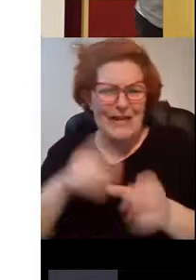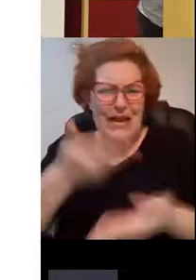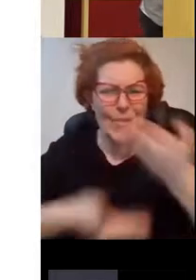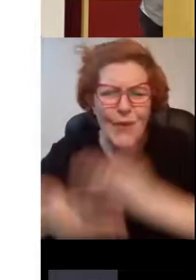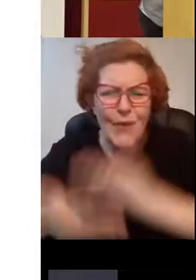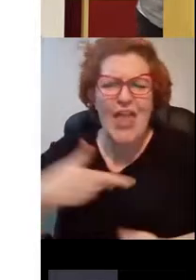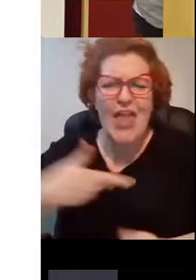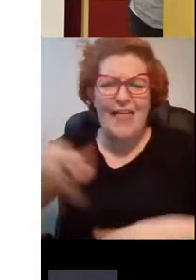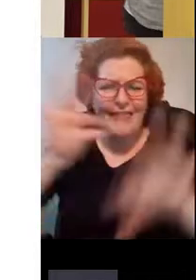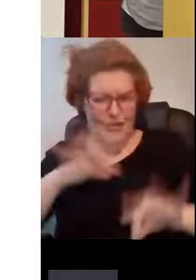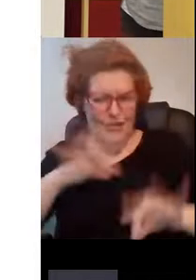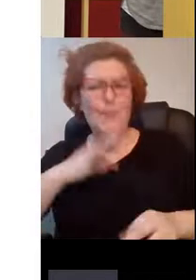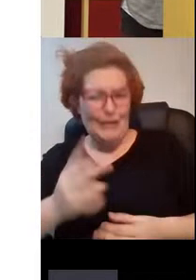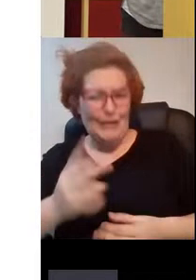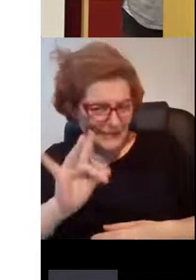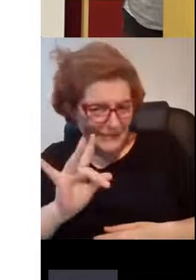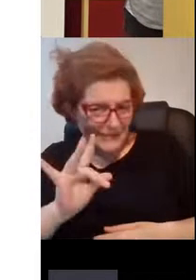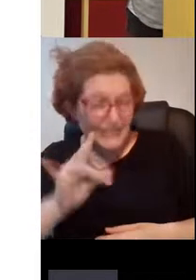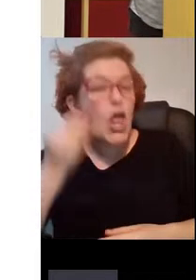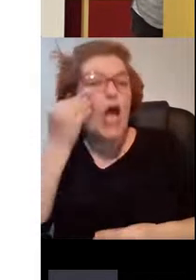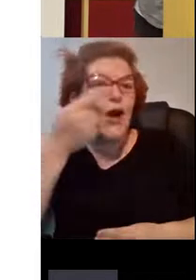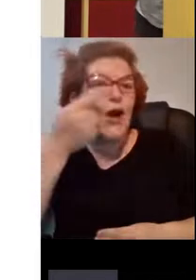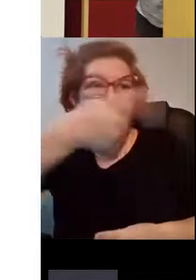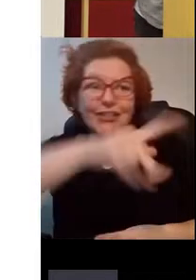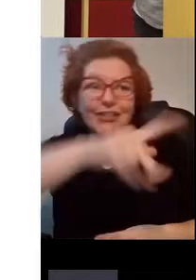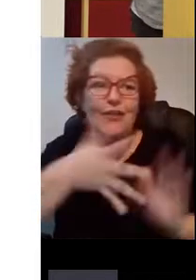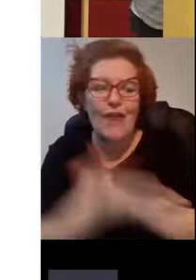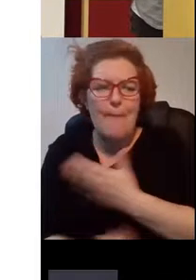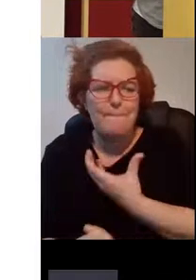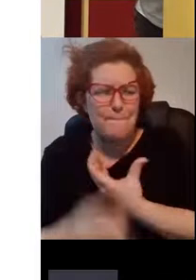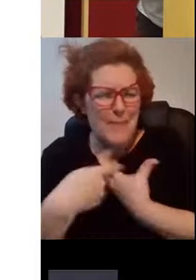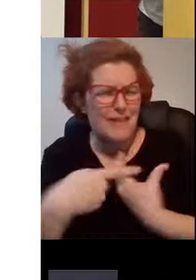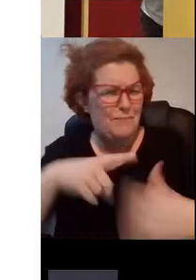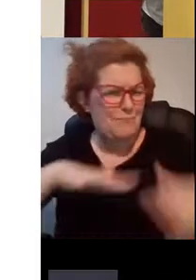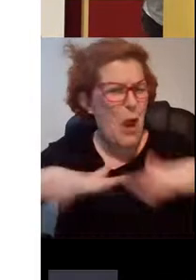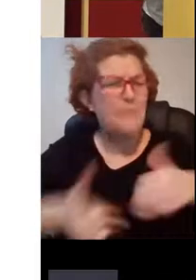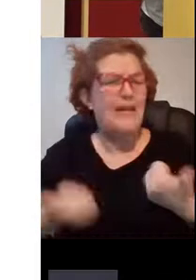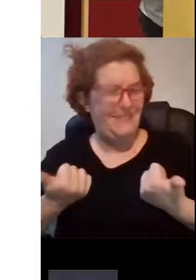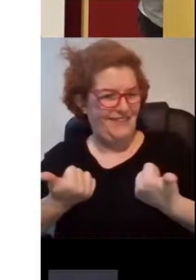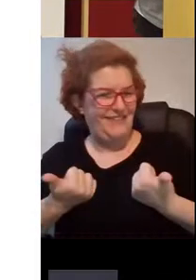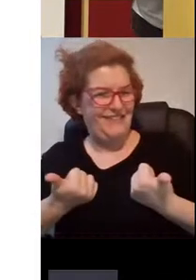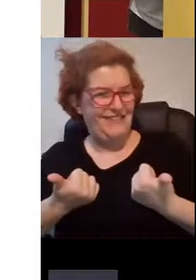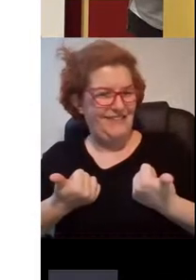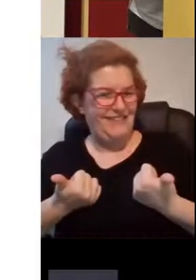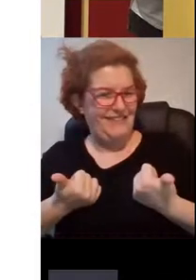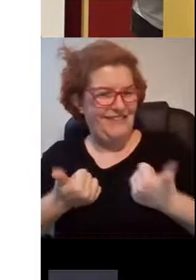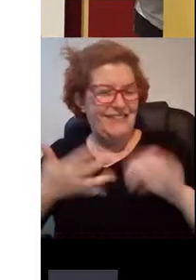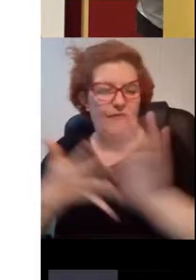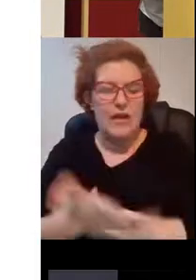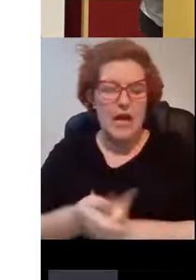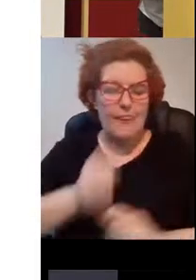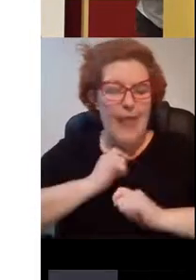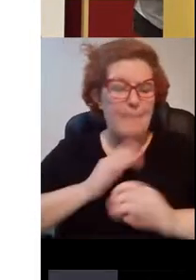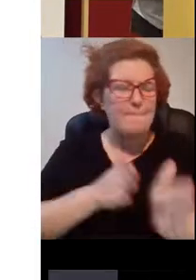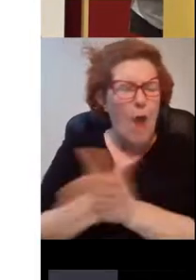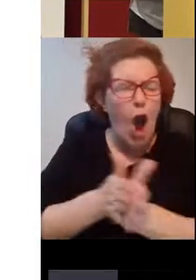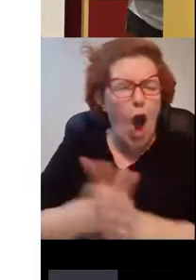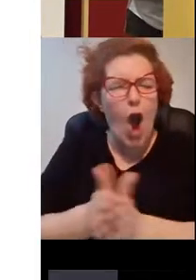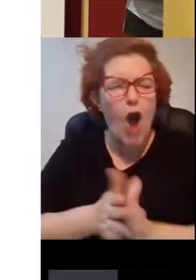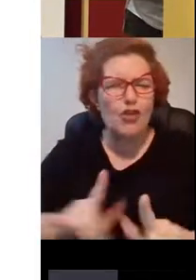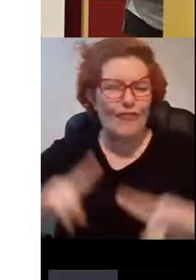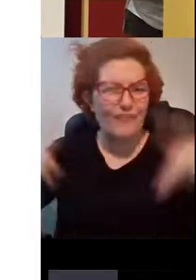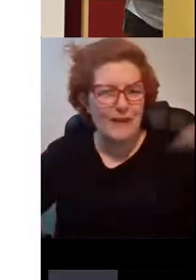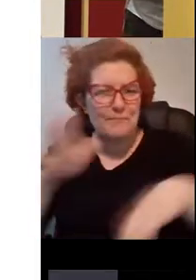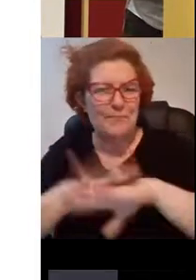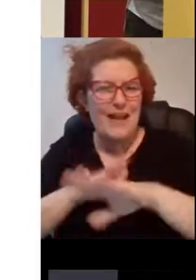tomar decisiones, y creo que eso les involucra, les implica y les da mucha más motivación en